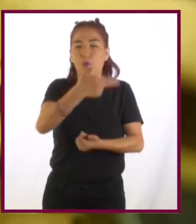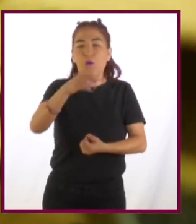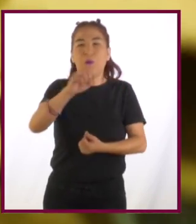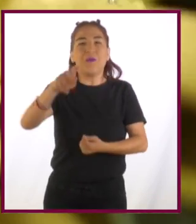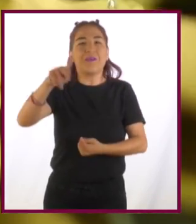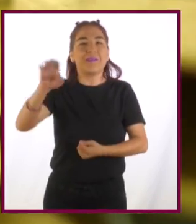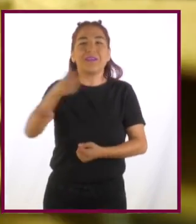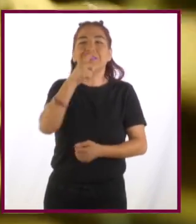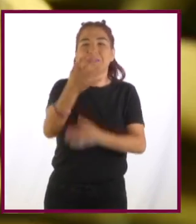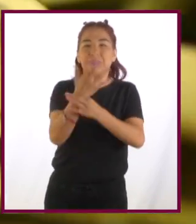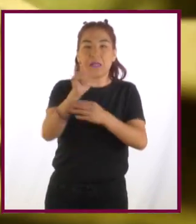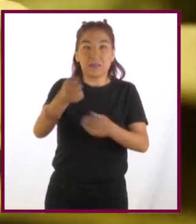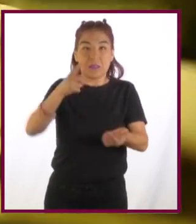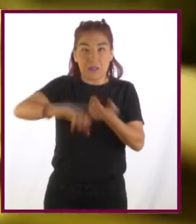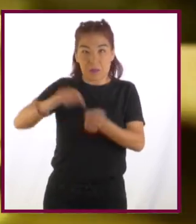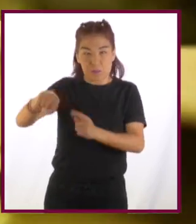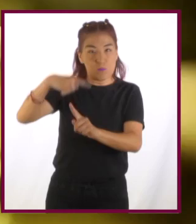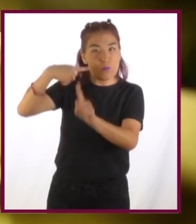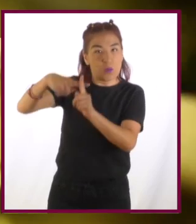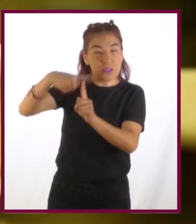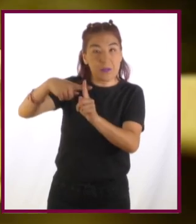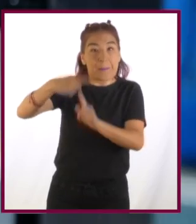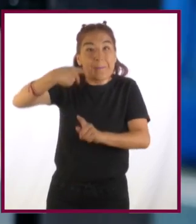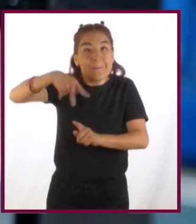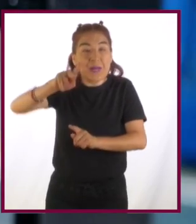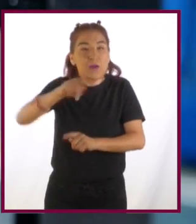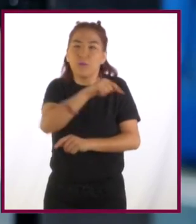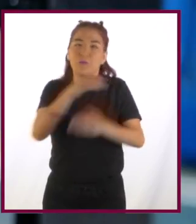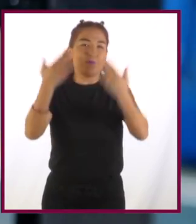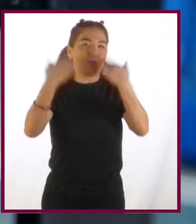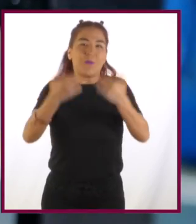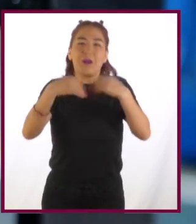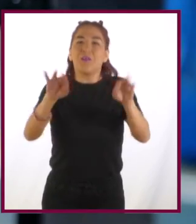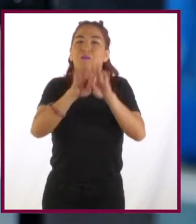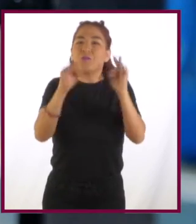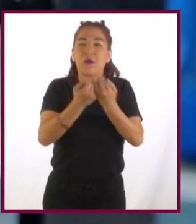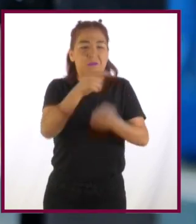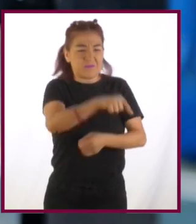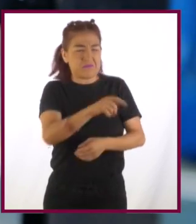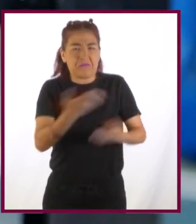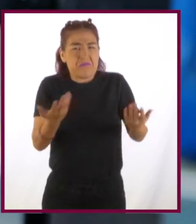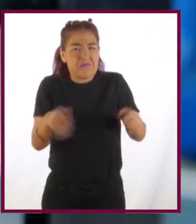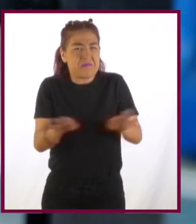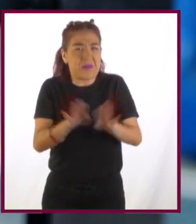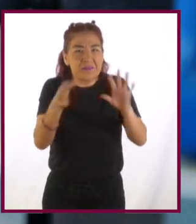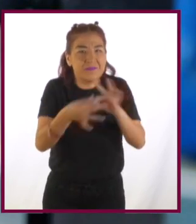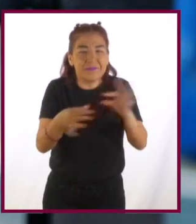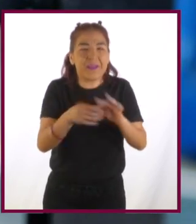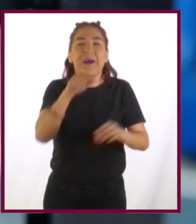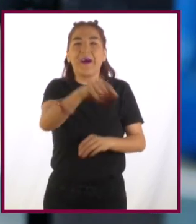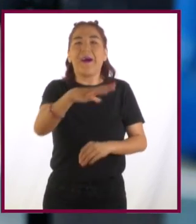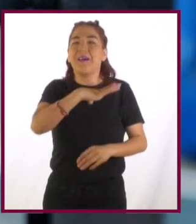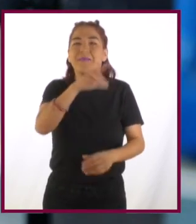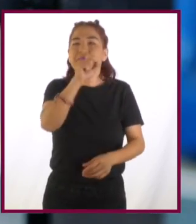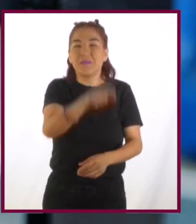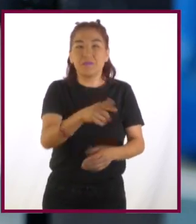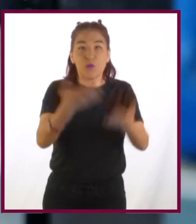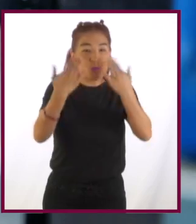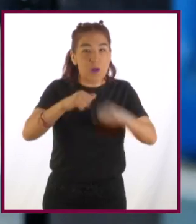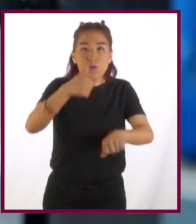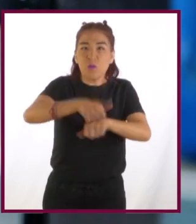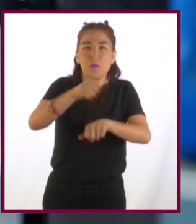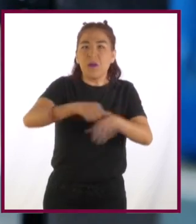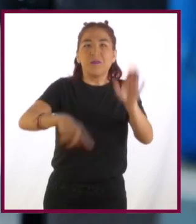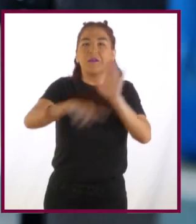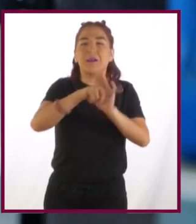La ley de Hooke en algunos textos se presenta con signo positivo y no hay discusión ahí, porque en ese caso